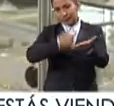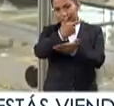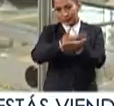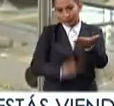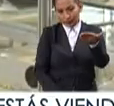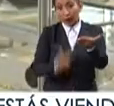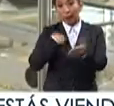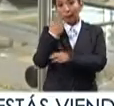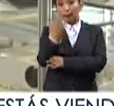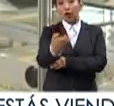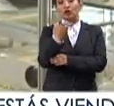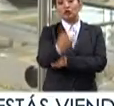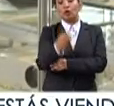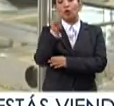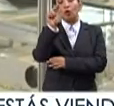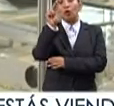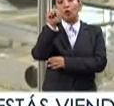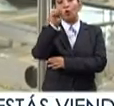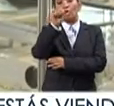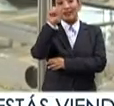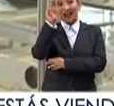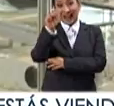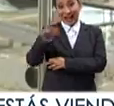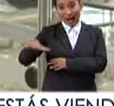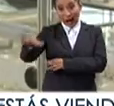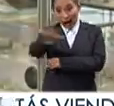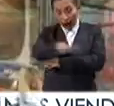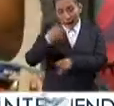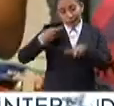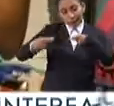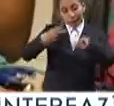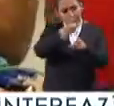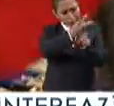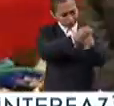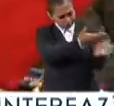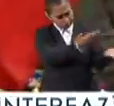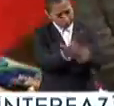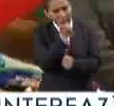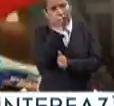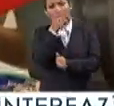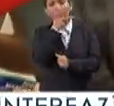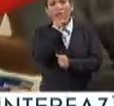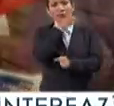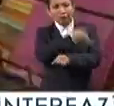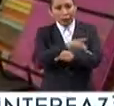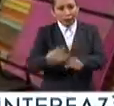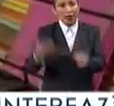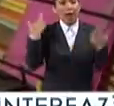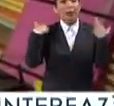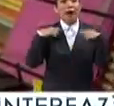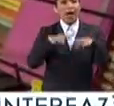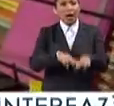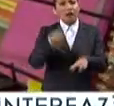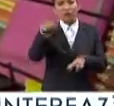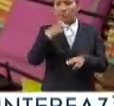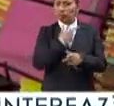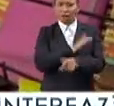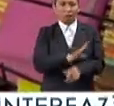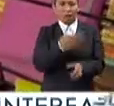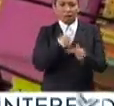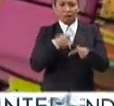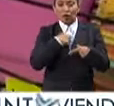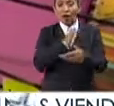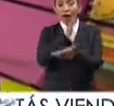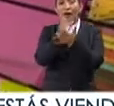por ello la universidad nacional autonoma de mexico invita a estudiantes padres de familia profesores y público en general